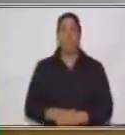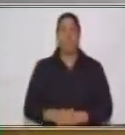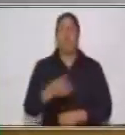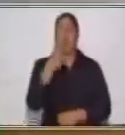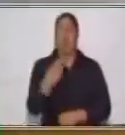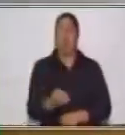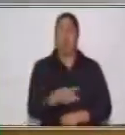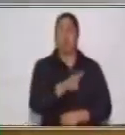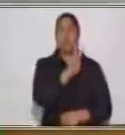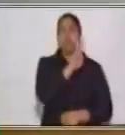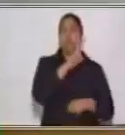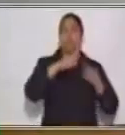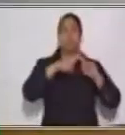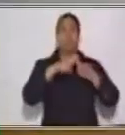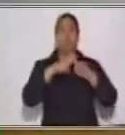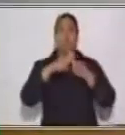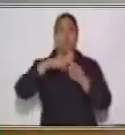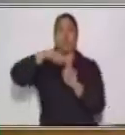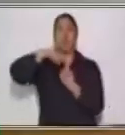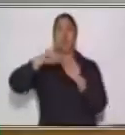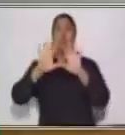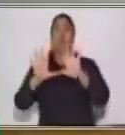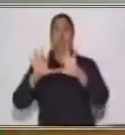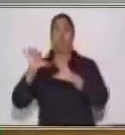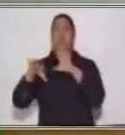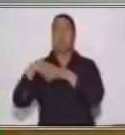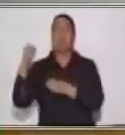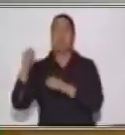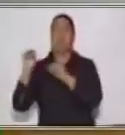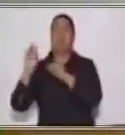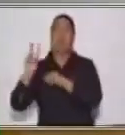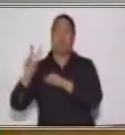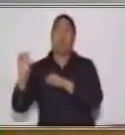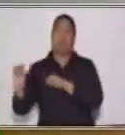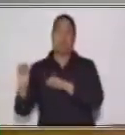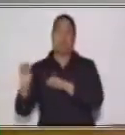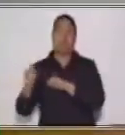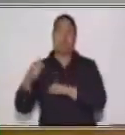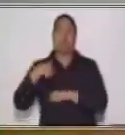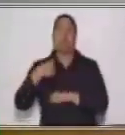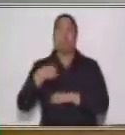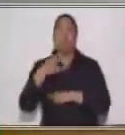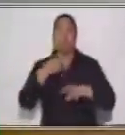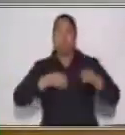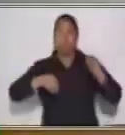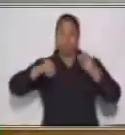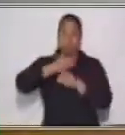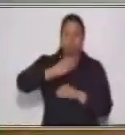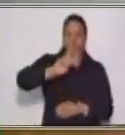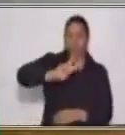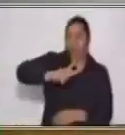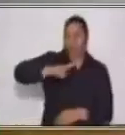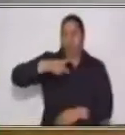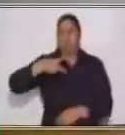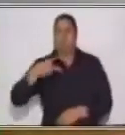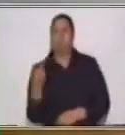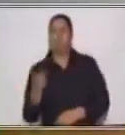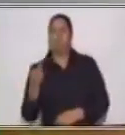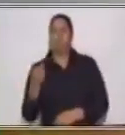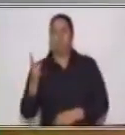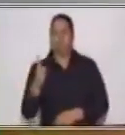2x más 10 igual a 20. Si sustituyo 5 tengo 2 por 5, 10, más